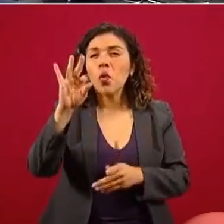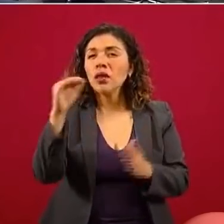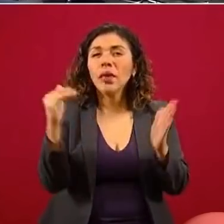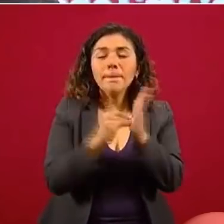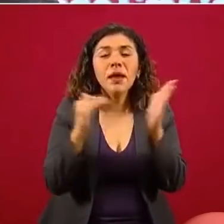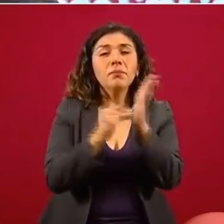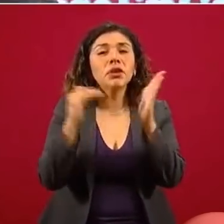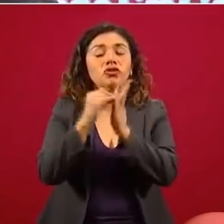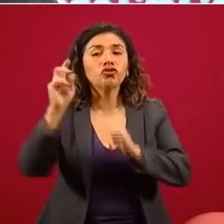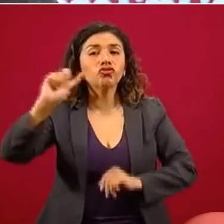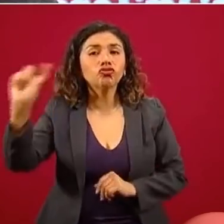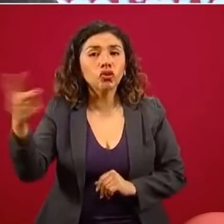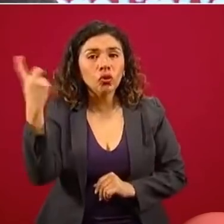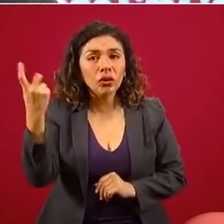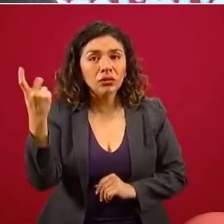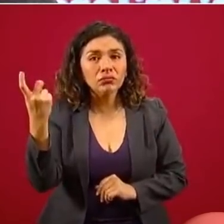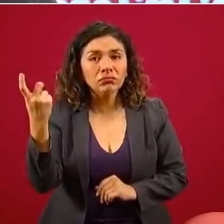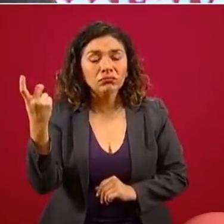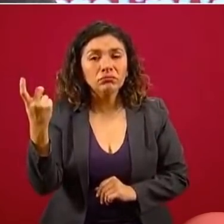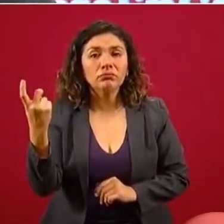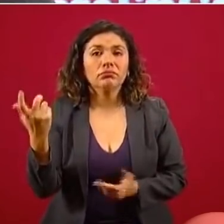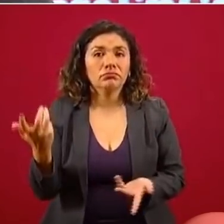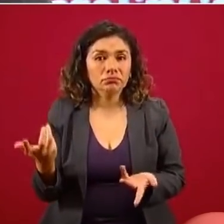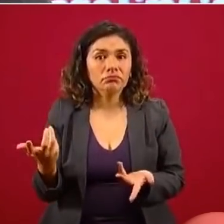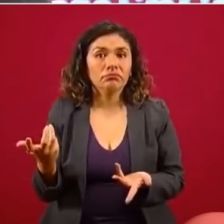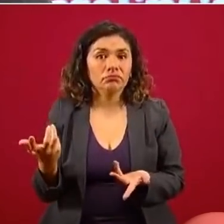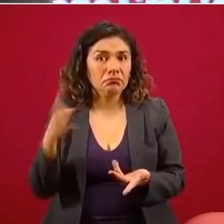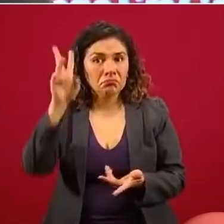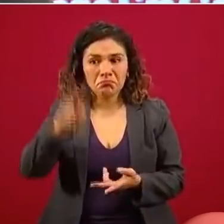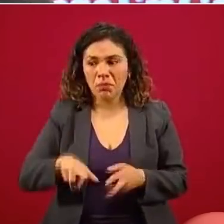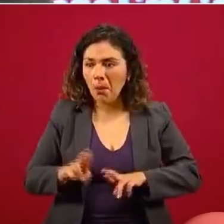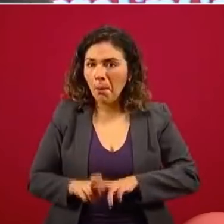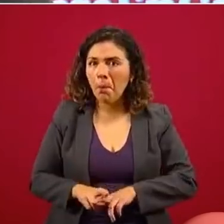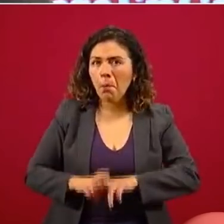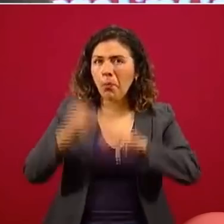millones de dólares, un récord.